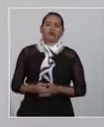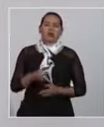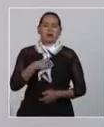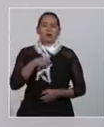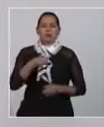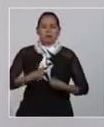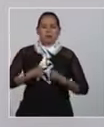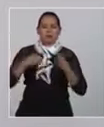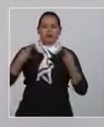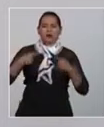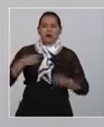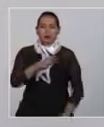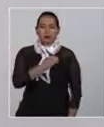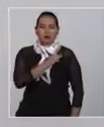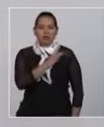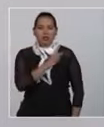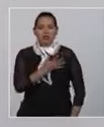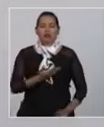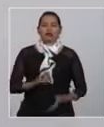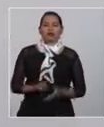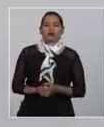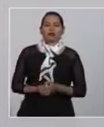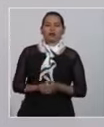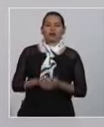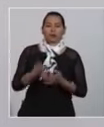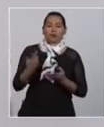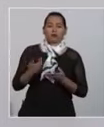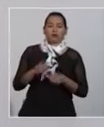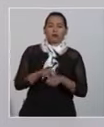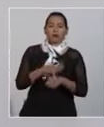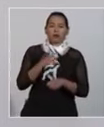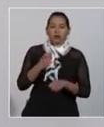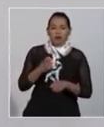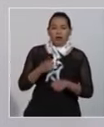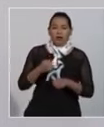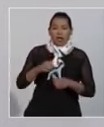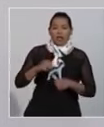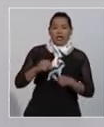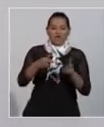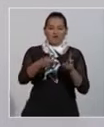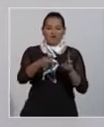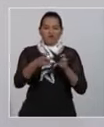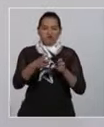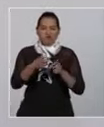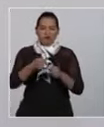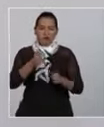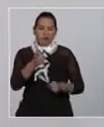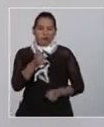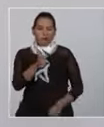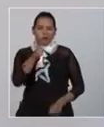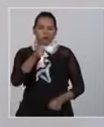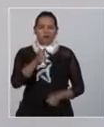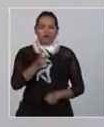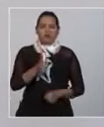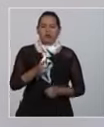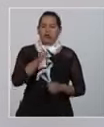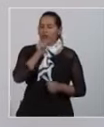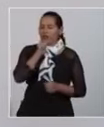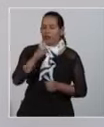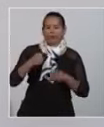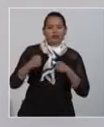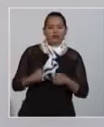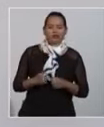años, 9 de cada 10 asaltos en la calle son a punta de pistola. Nadie se siente seguro. Resultado de los